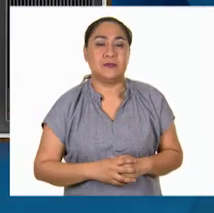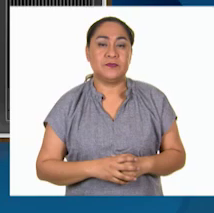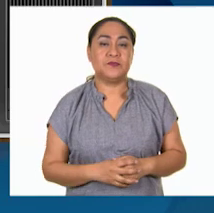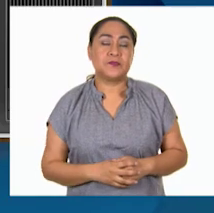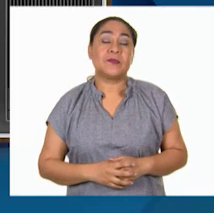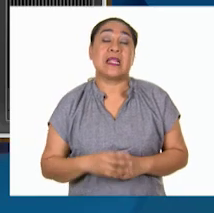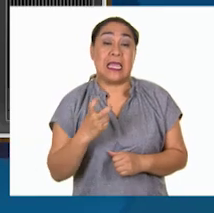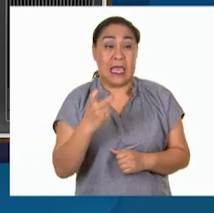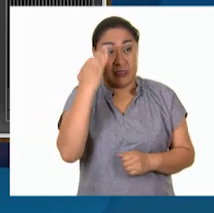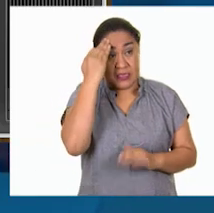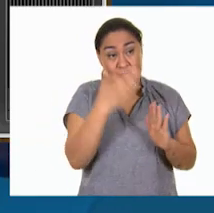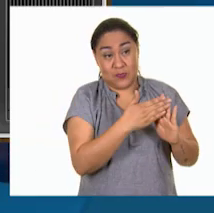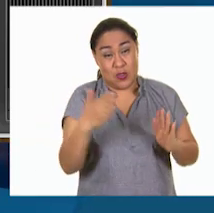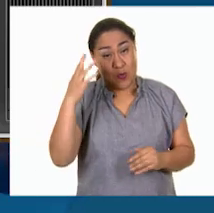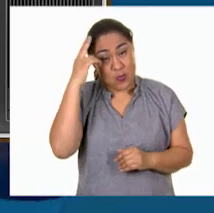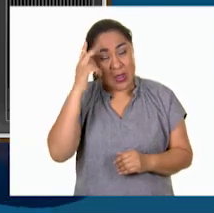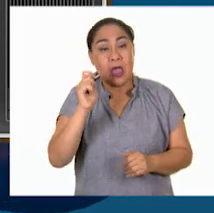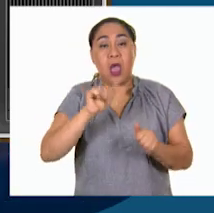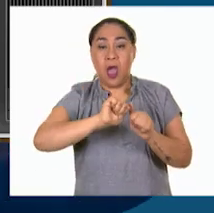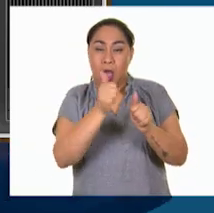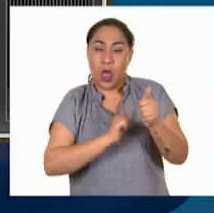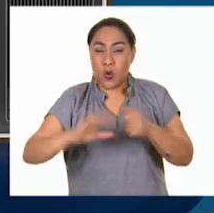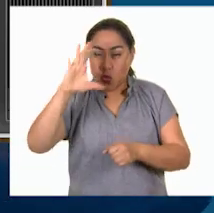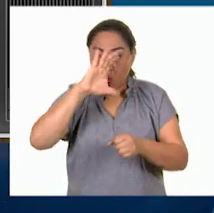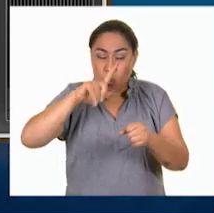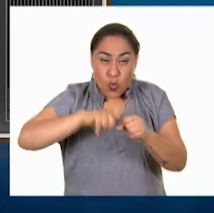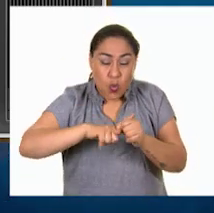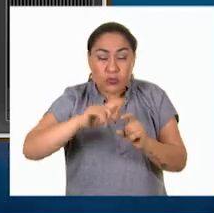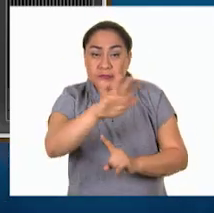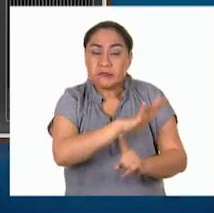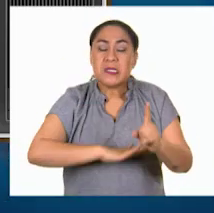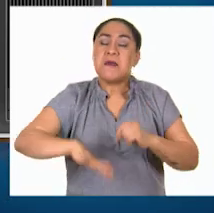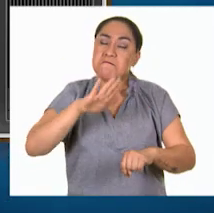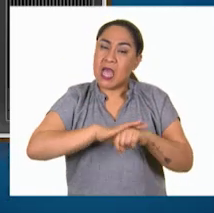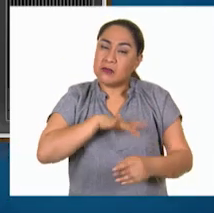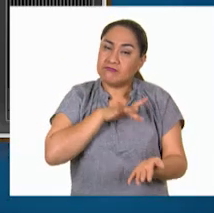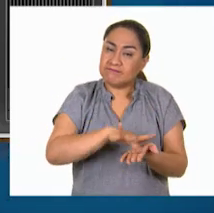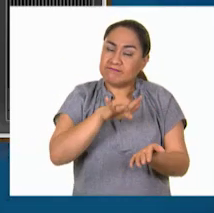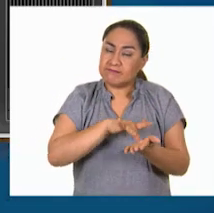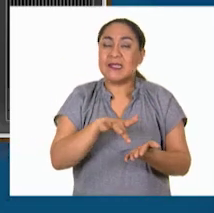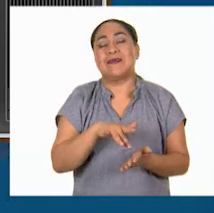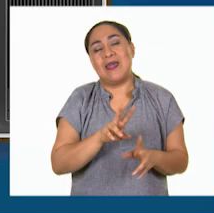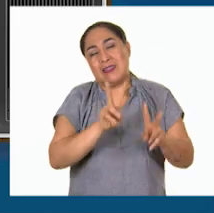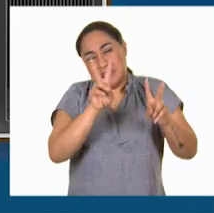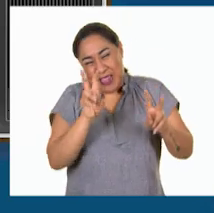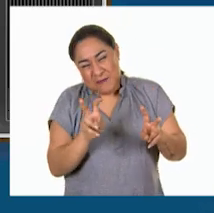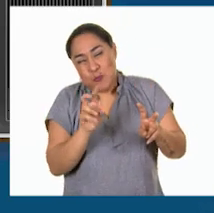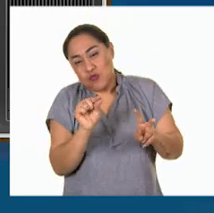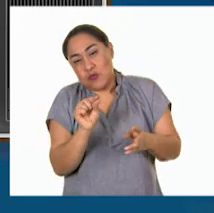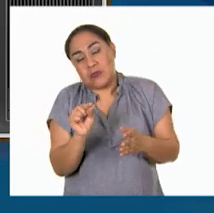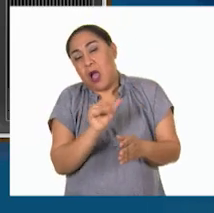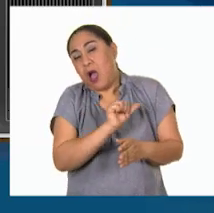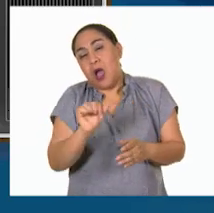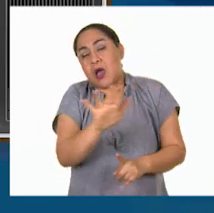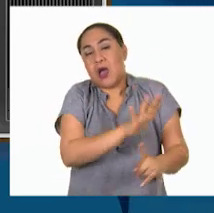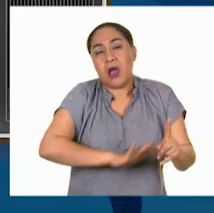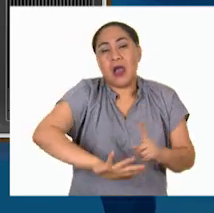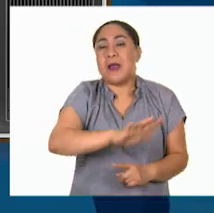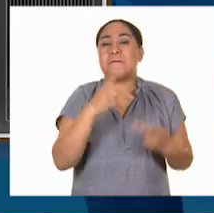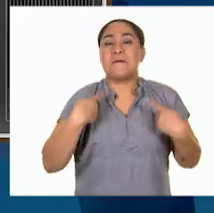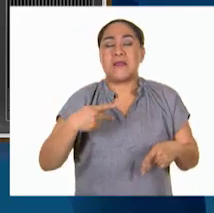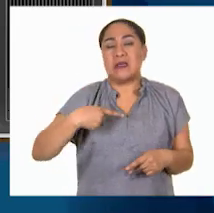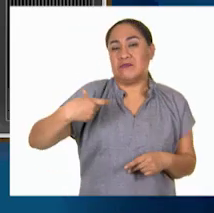En el Porfiriato, el arte y la cultura recibieron un gran impulso, aunque eran temas casi exclusivos de personas de